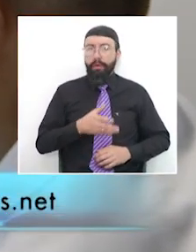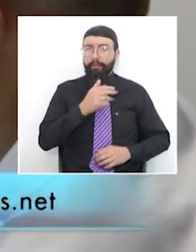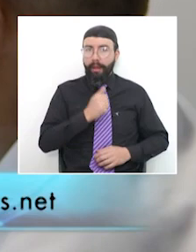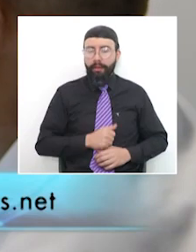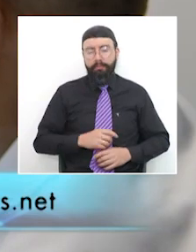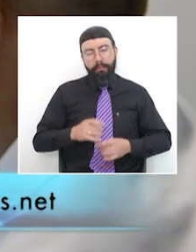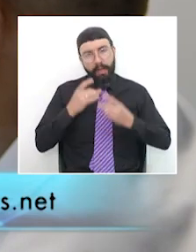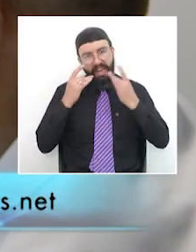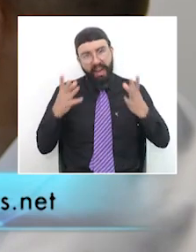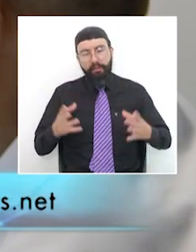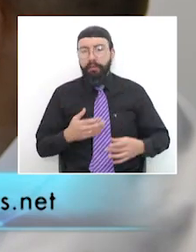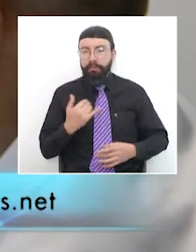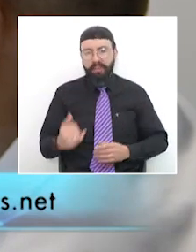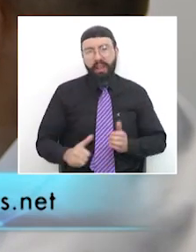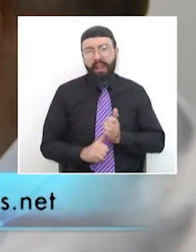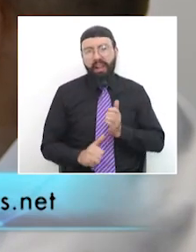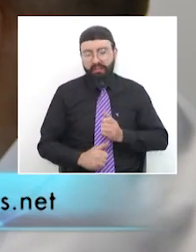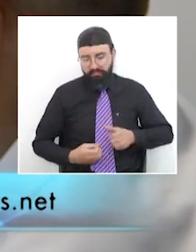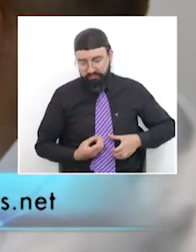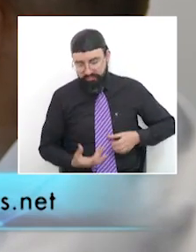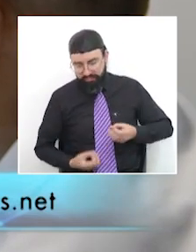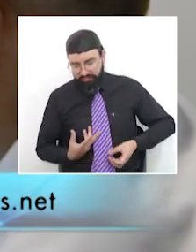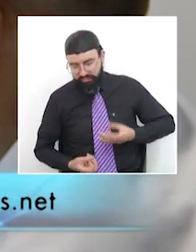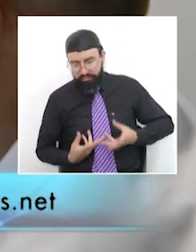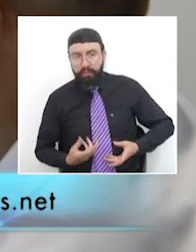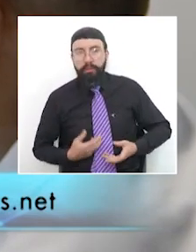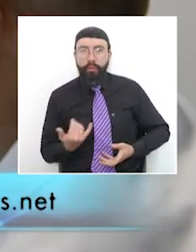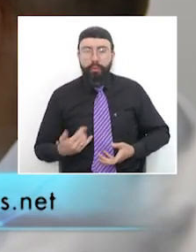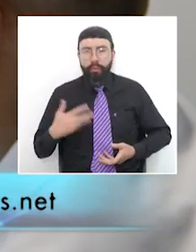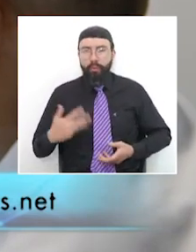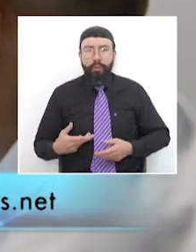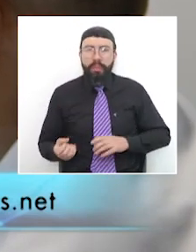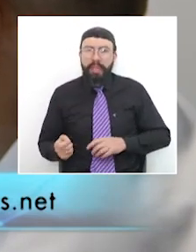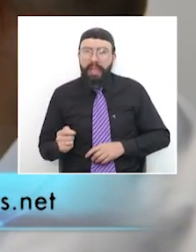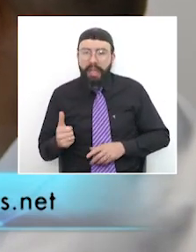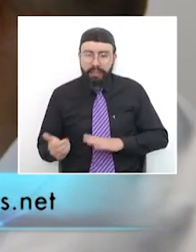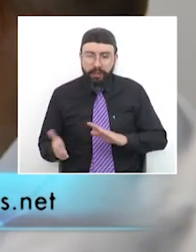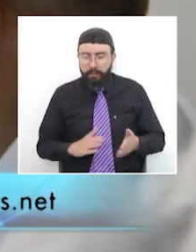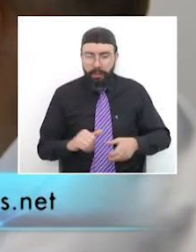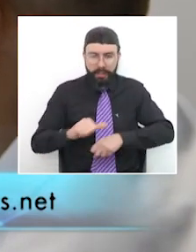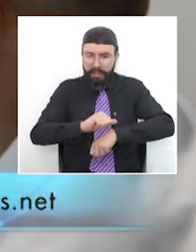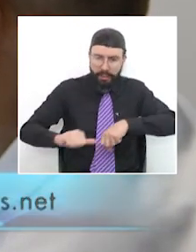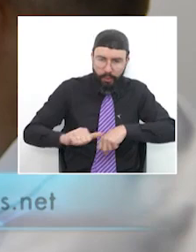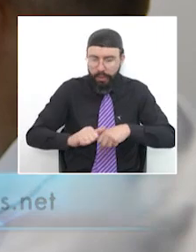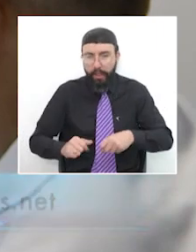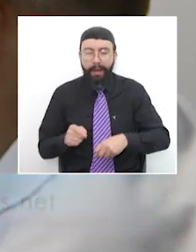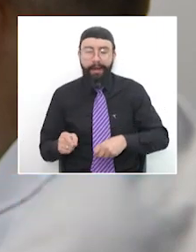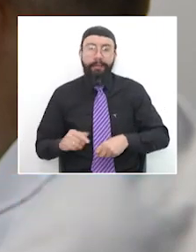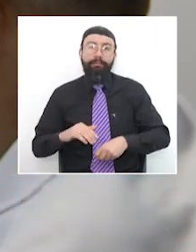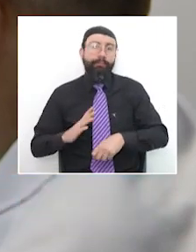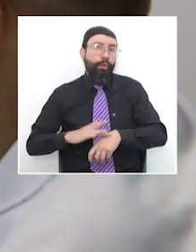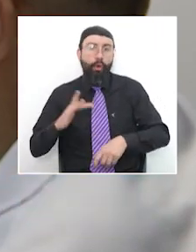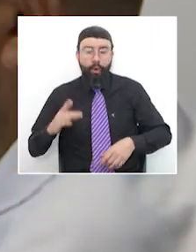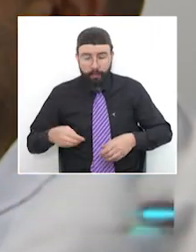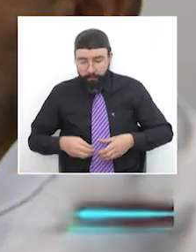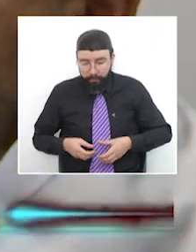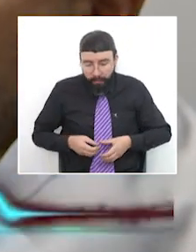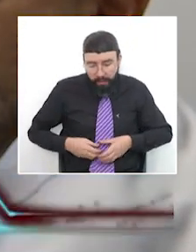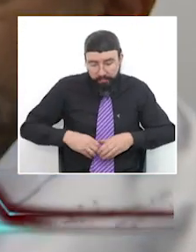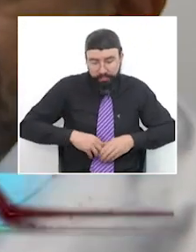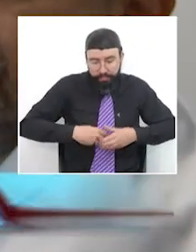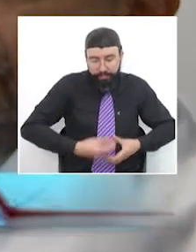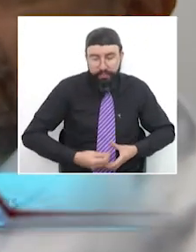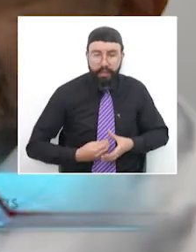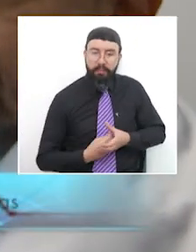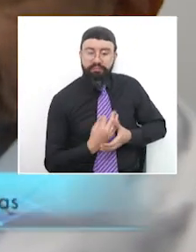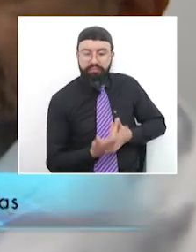una peritonitis, casi se muere, hubo que hacer una cirugía muy grande y finalmente colocarle una bolsita al lado para que la materia